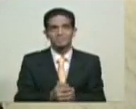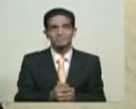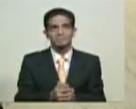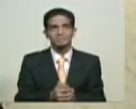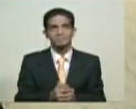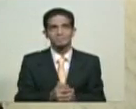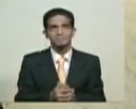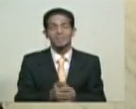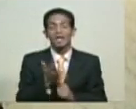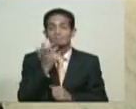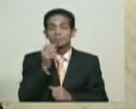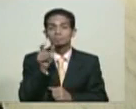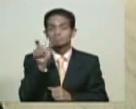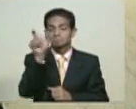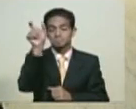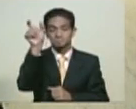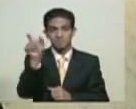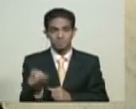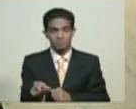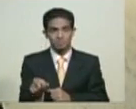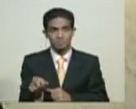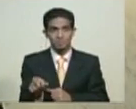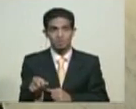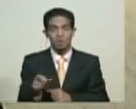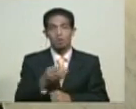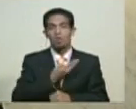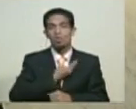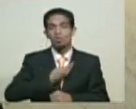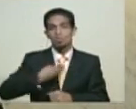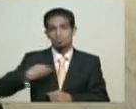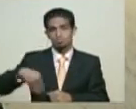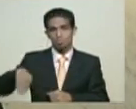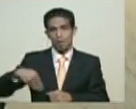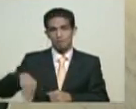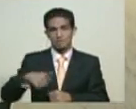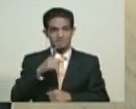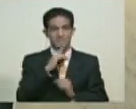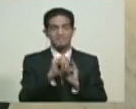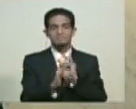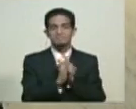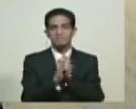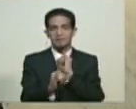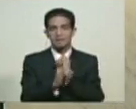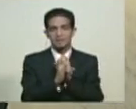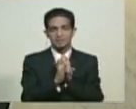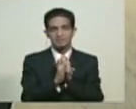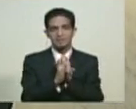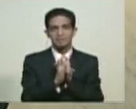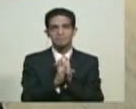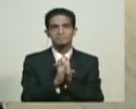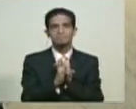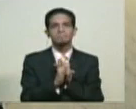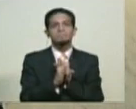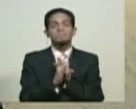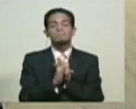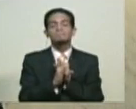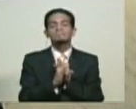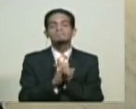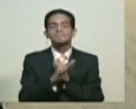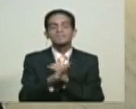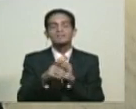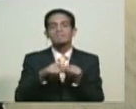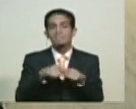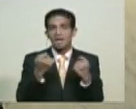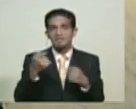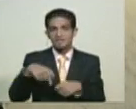Una de estas personas, dueñas de uno de los portales que más ataca y que comete delito en